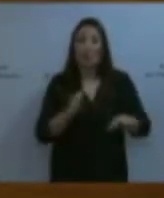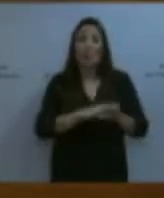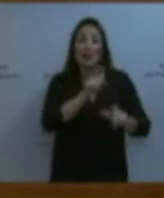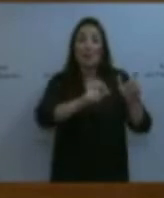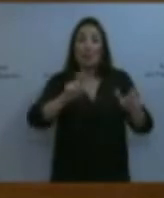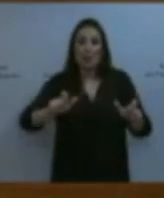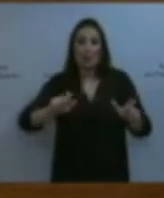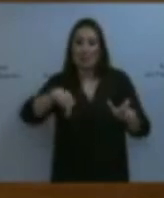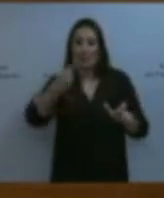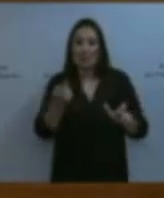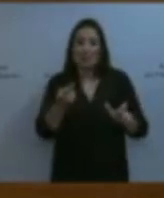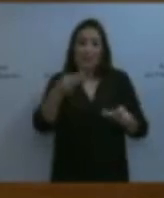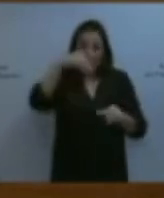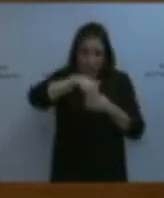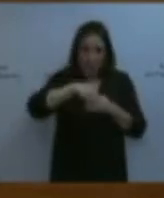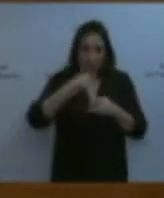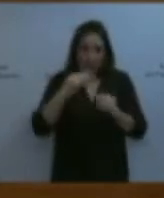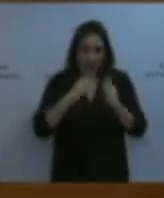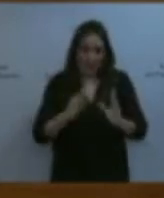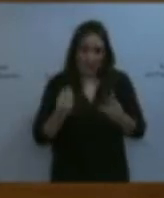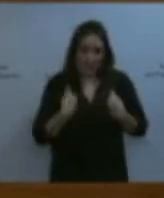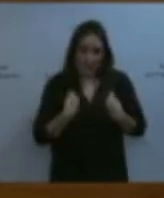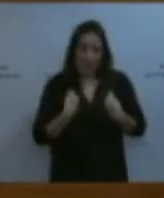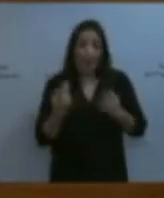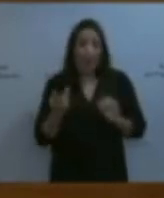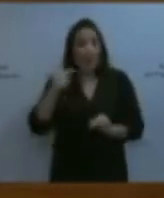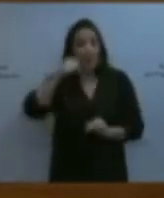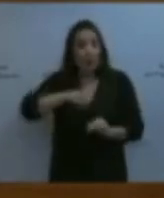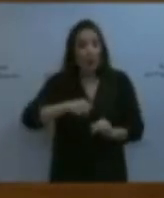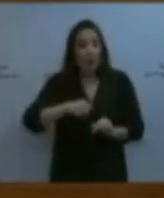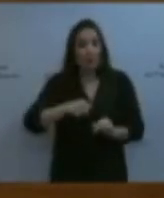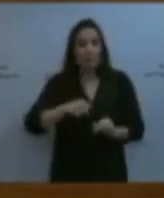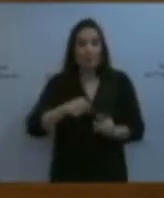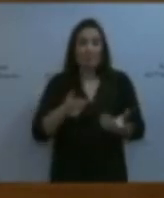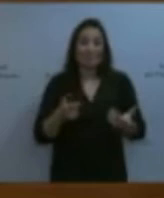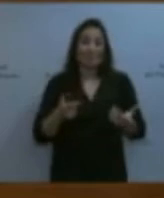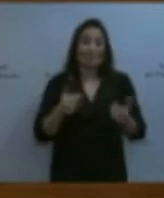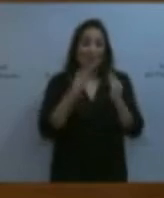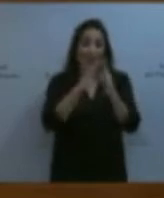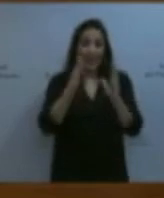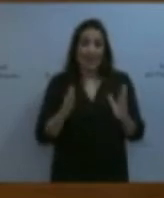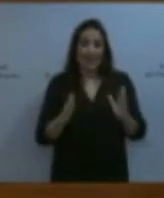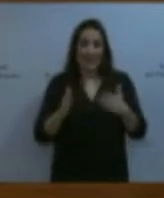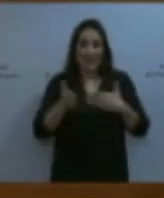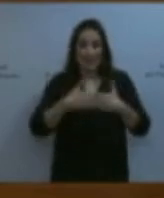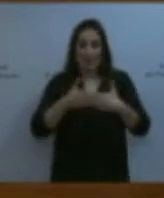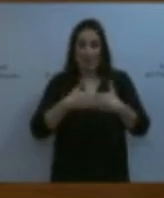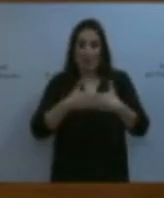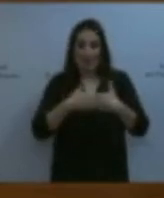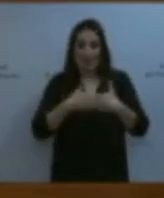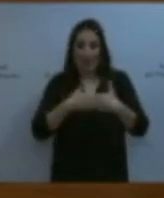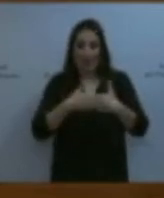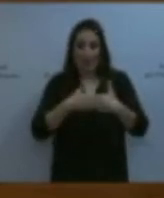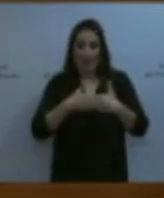que la habitan. En cambio, hoy en día el polvo amarillo alrededor de la puerta de entrada de algunas viviendas